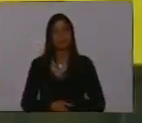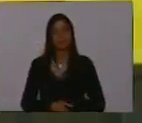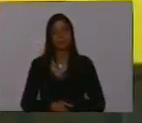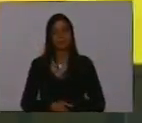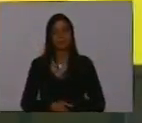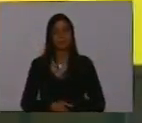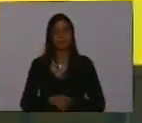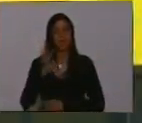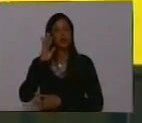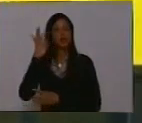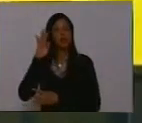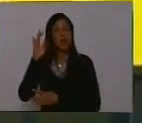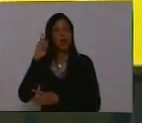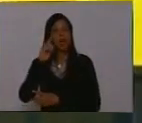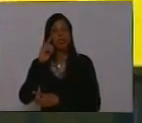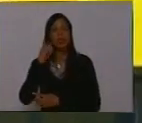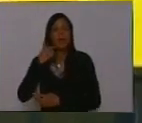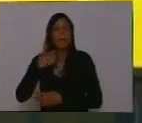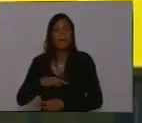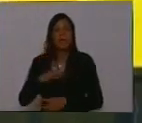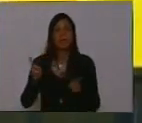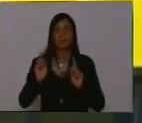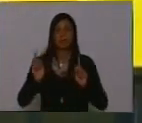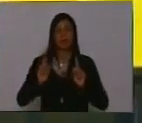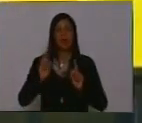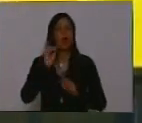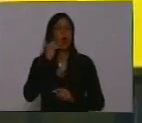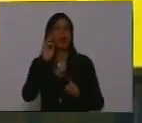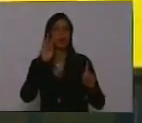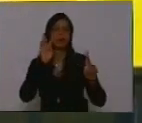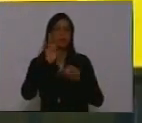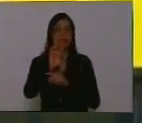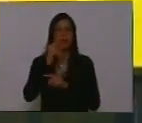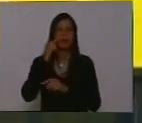sueño incansable. Hoy esta juventud ve el futuro